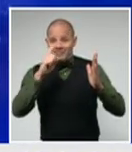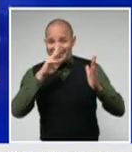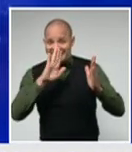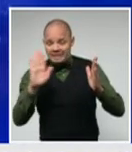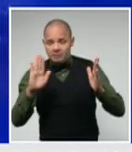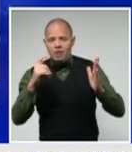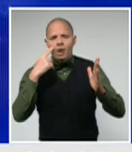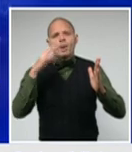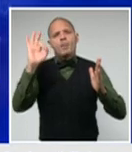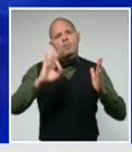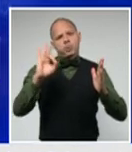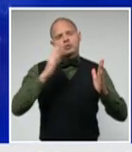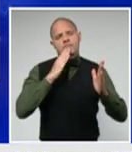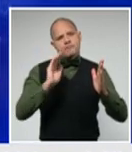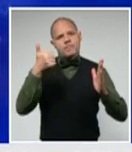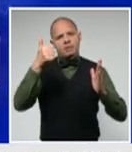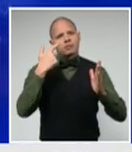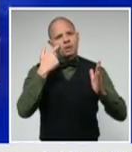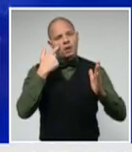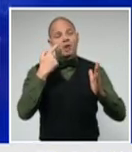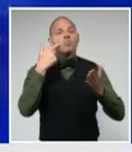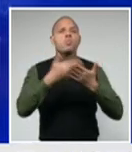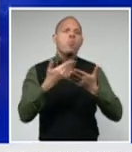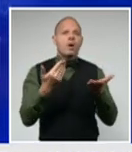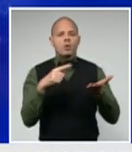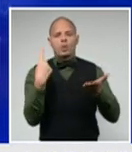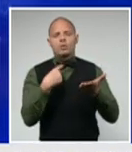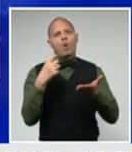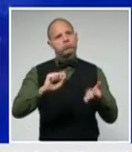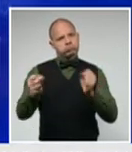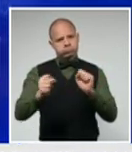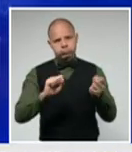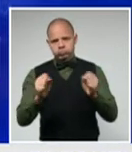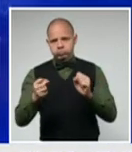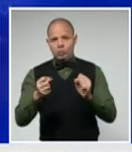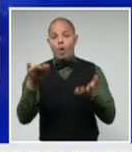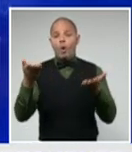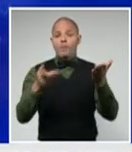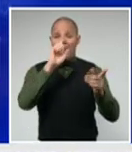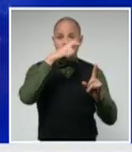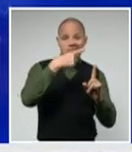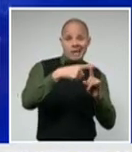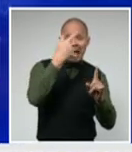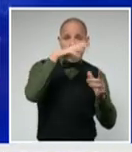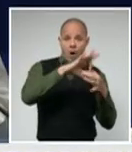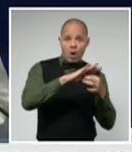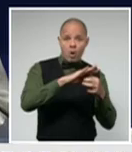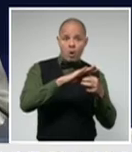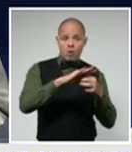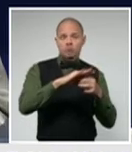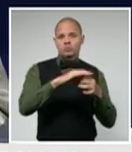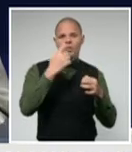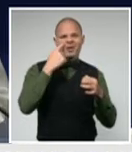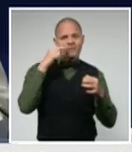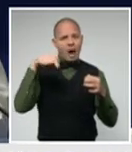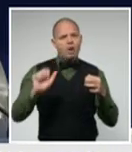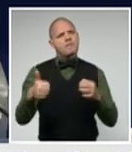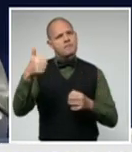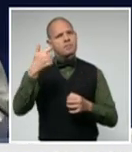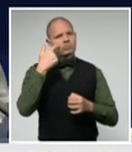un control de la enfermedad que el mes de septiembre y que el mes de agosto. Hasta aquí la situación de